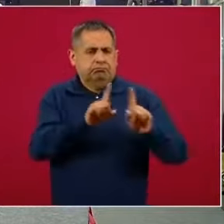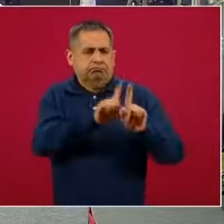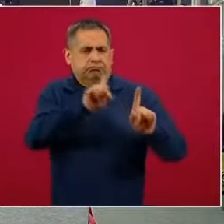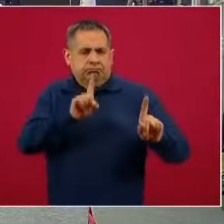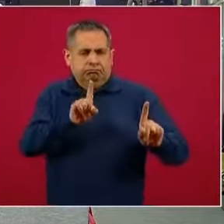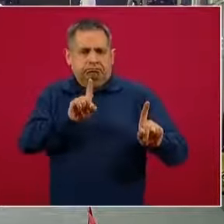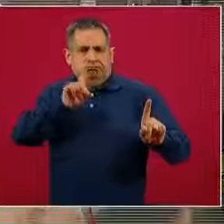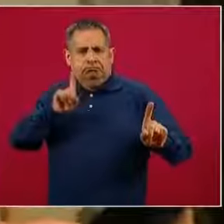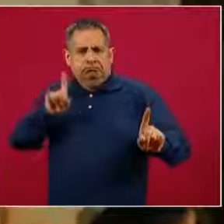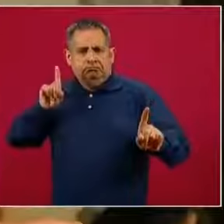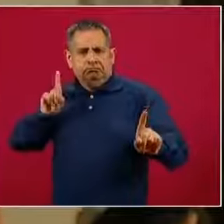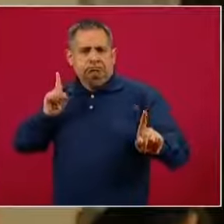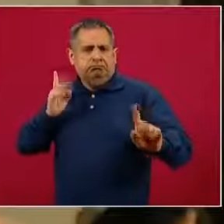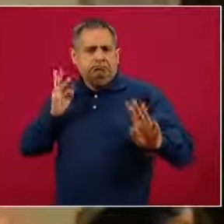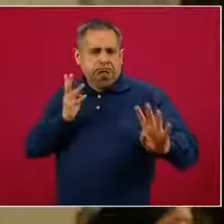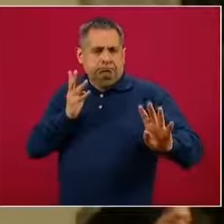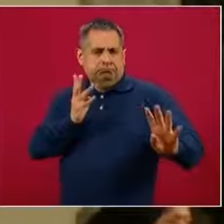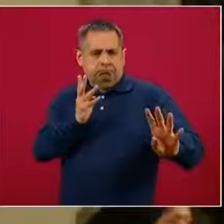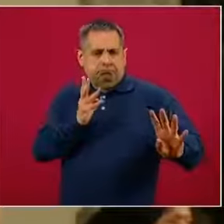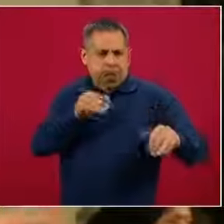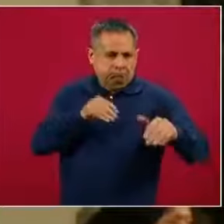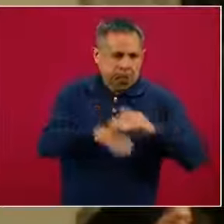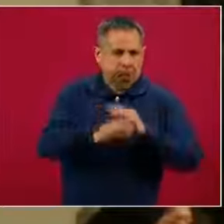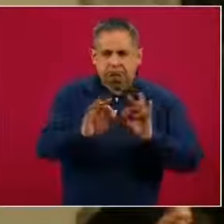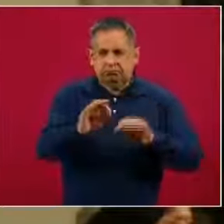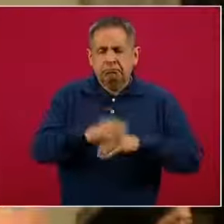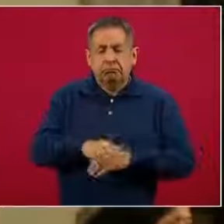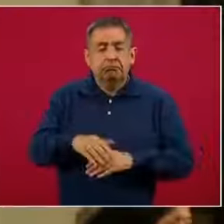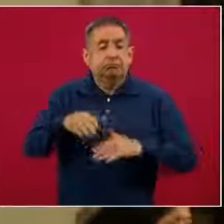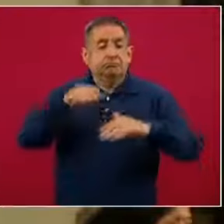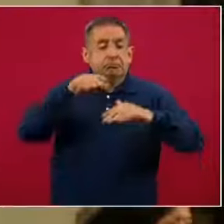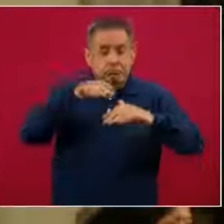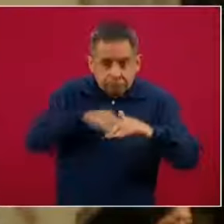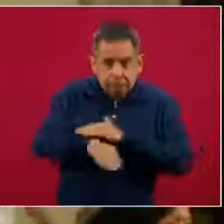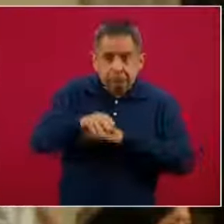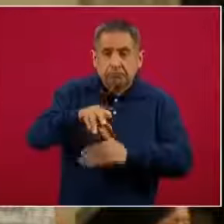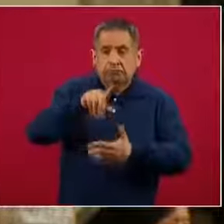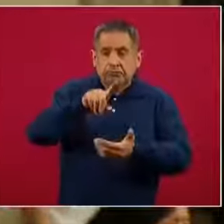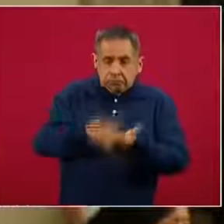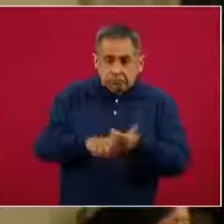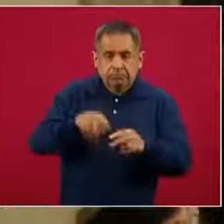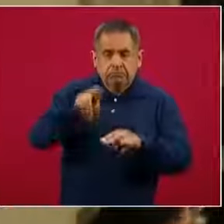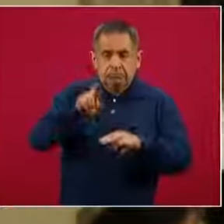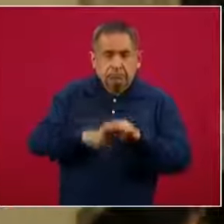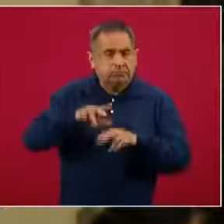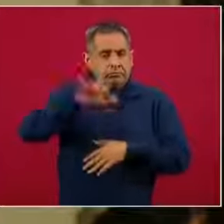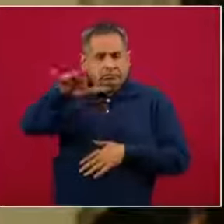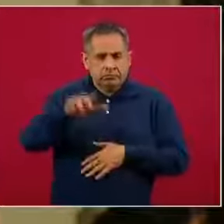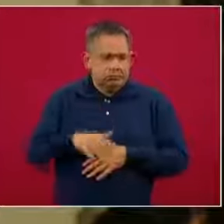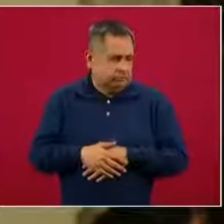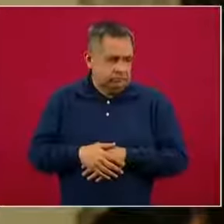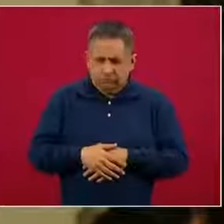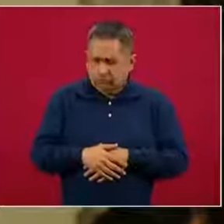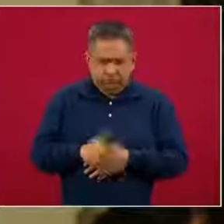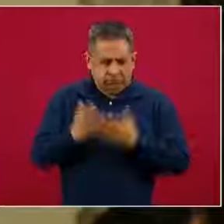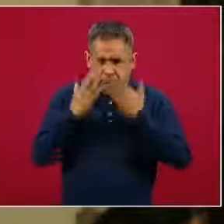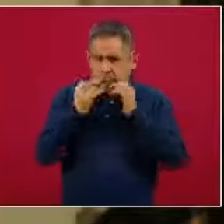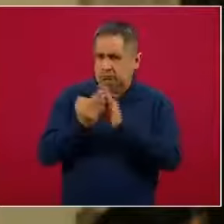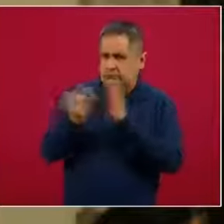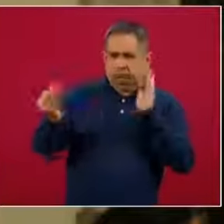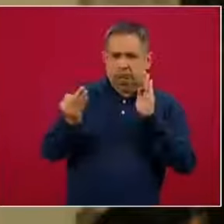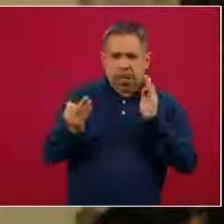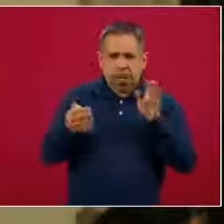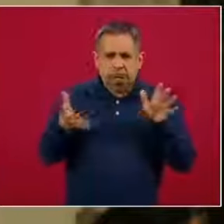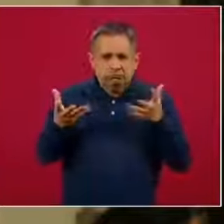para registrarnos y demás. Sin embargo, cuando se aborda el avión, pues yo no veo ninguna sana distancia. ¿Quién